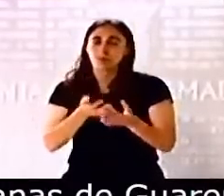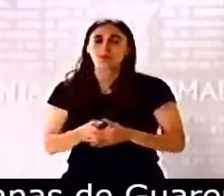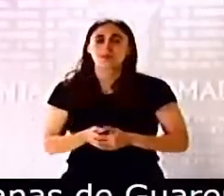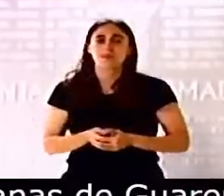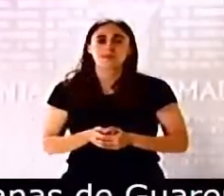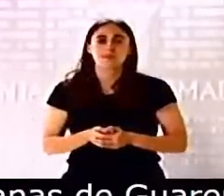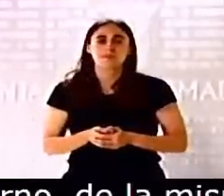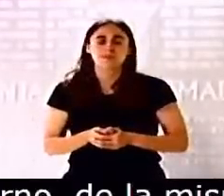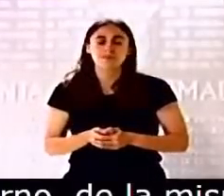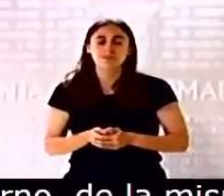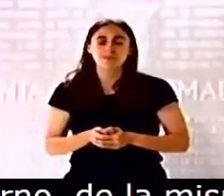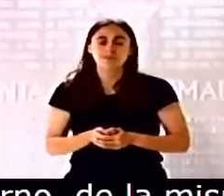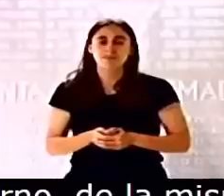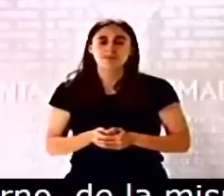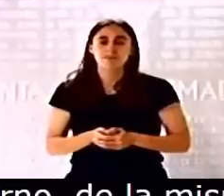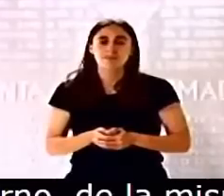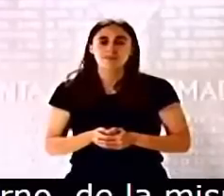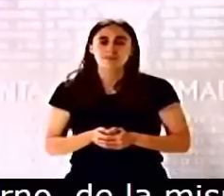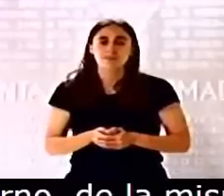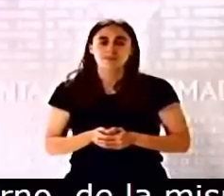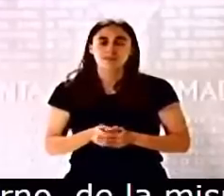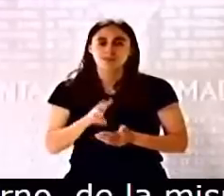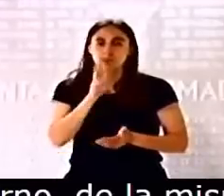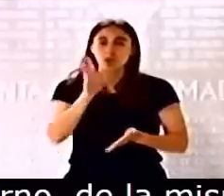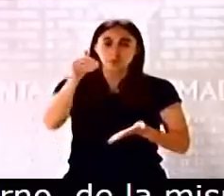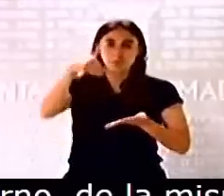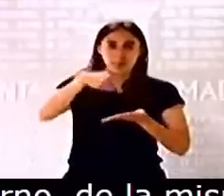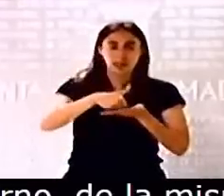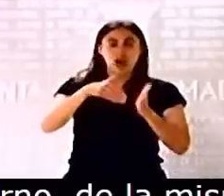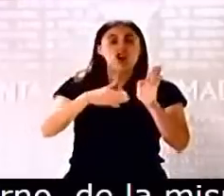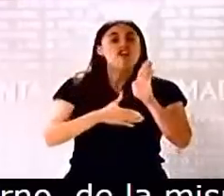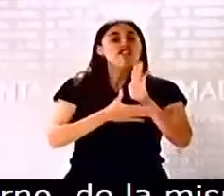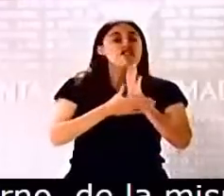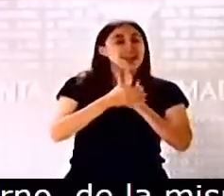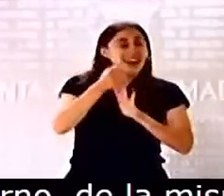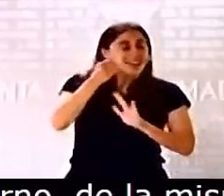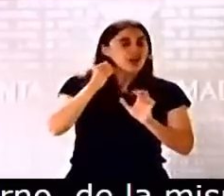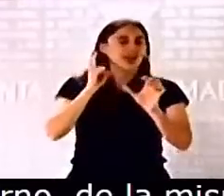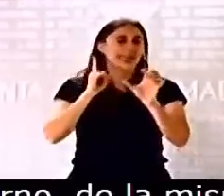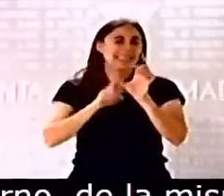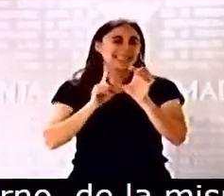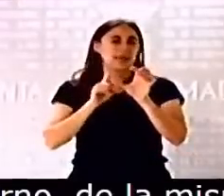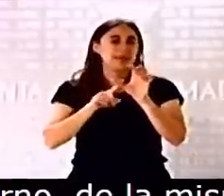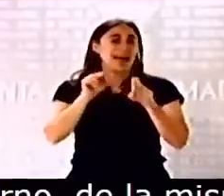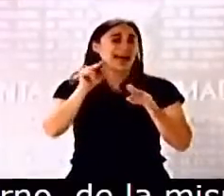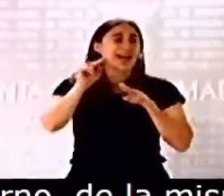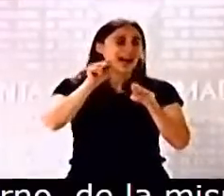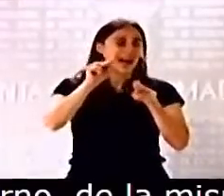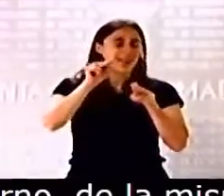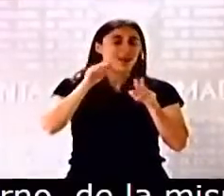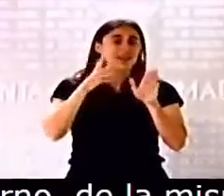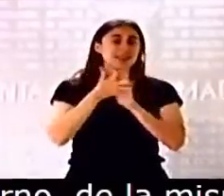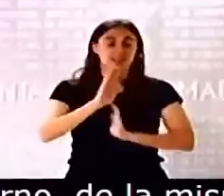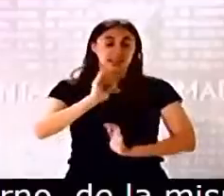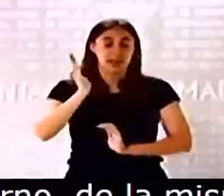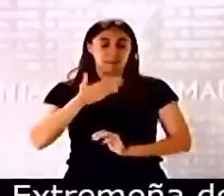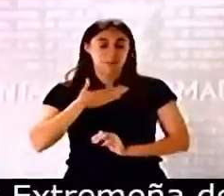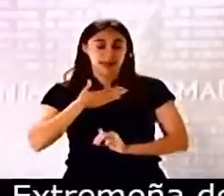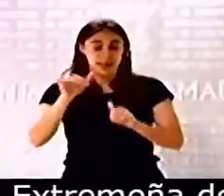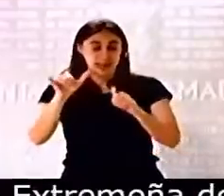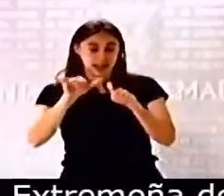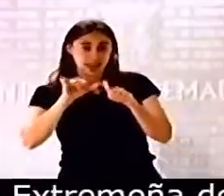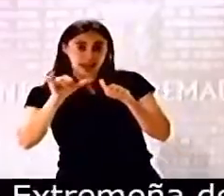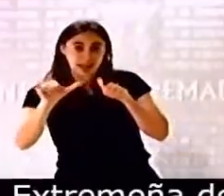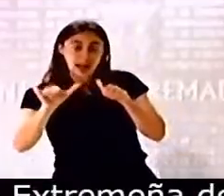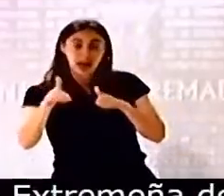que, ante la solicitud de la Federación Extremeña de la Caza, A partir del día de mañana, como hablé ayer con el